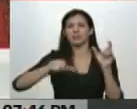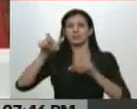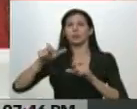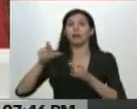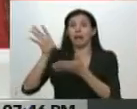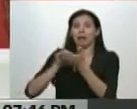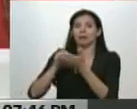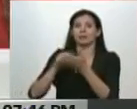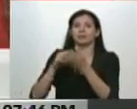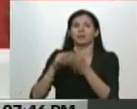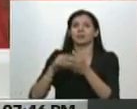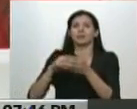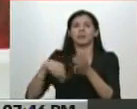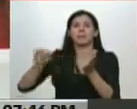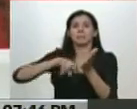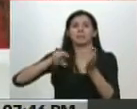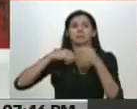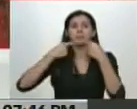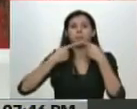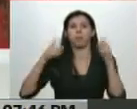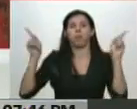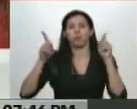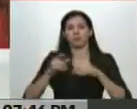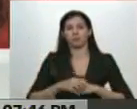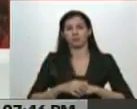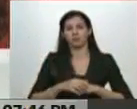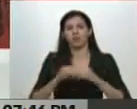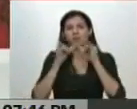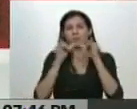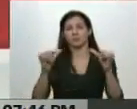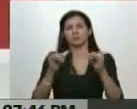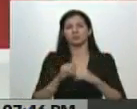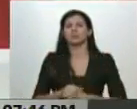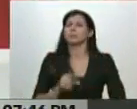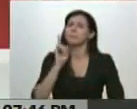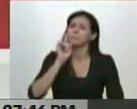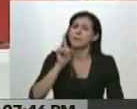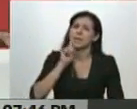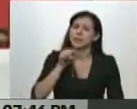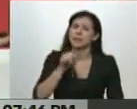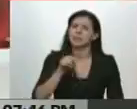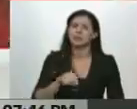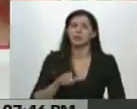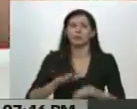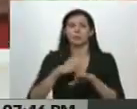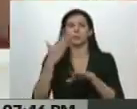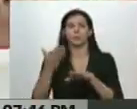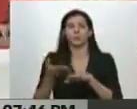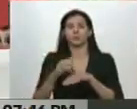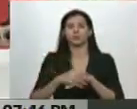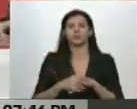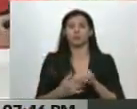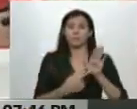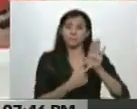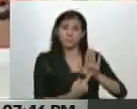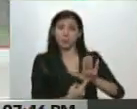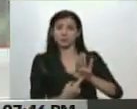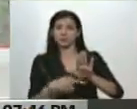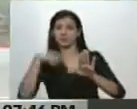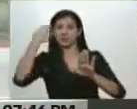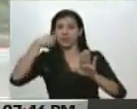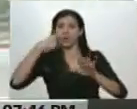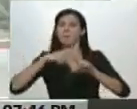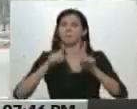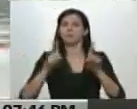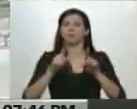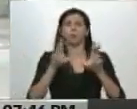de información. Se genera también zozobra para el país, pero además mintiendo, ¿no? Porque presentan eso, pero no hablan